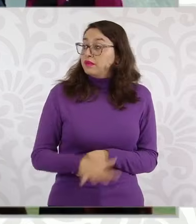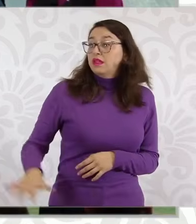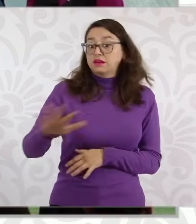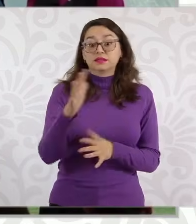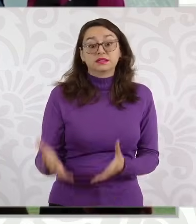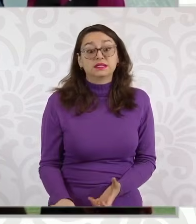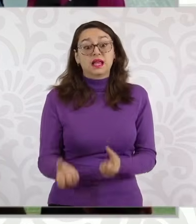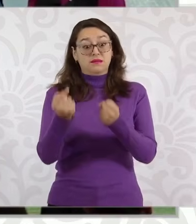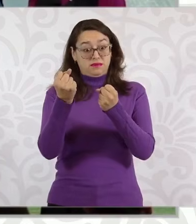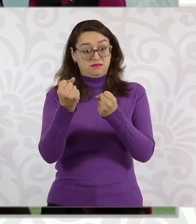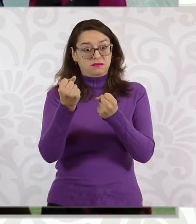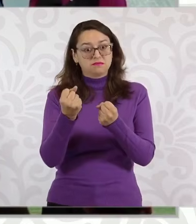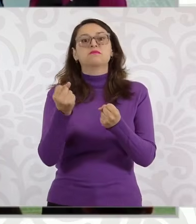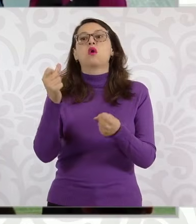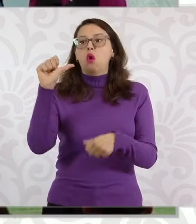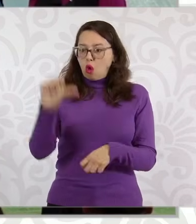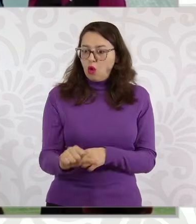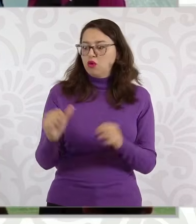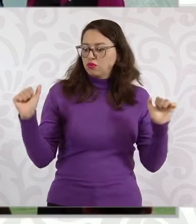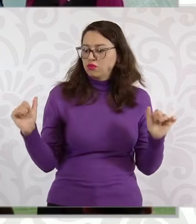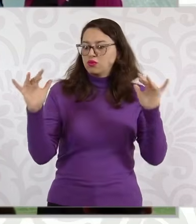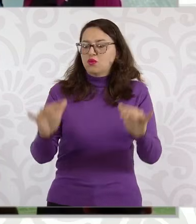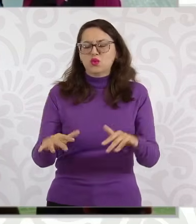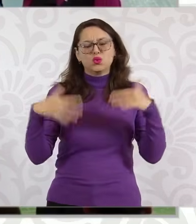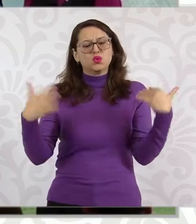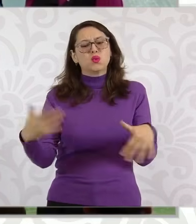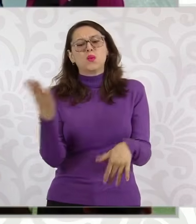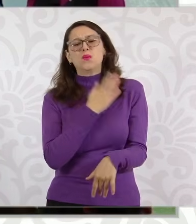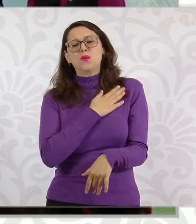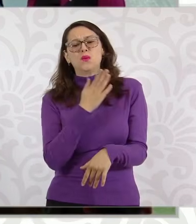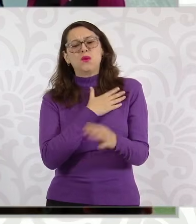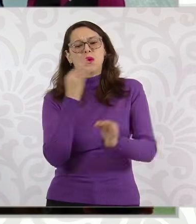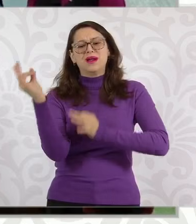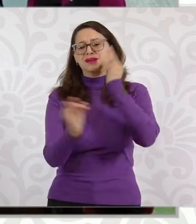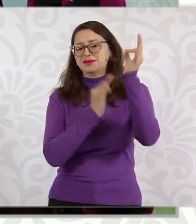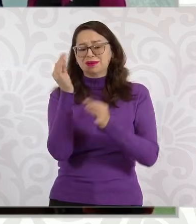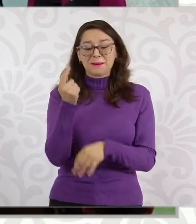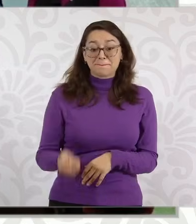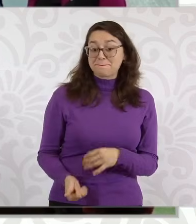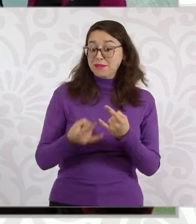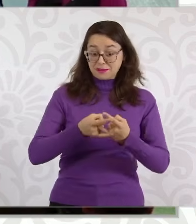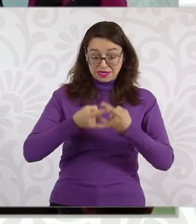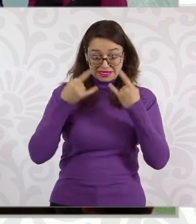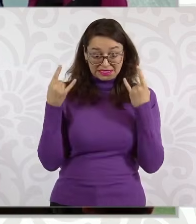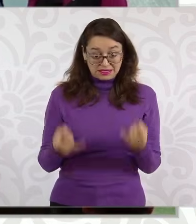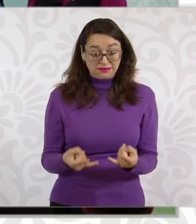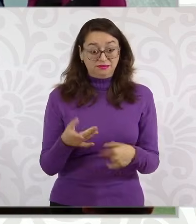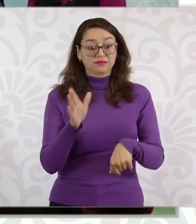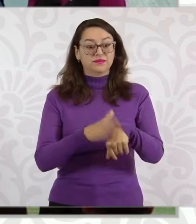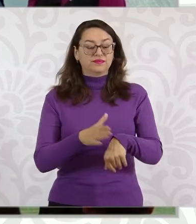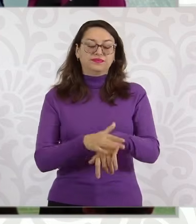pueblo, donde hoy venimos con esta excelente noticia, una noticia histórica y sobre todo con un mensaje